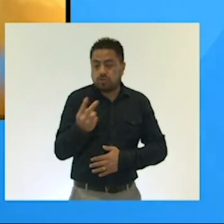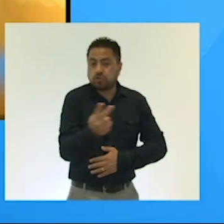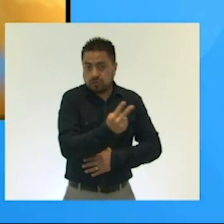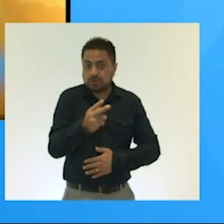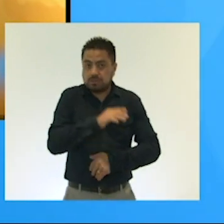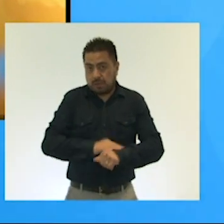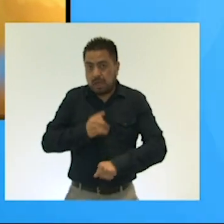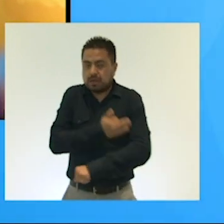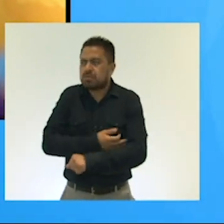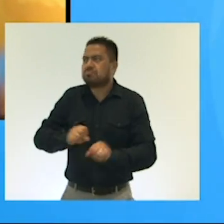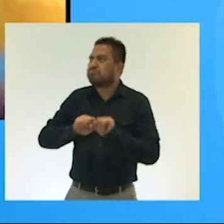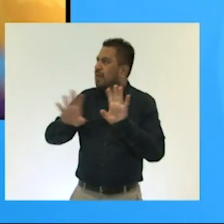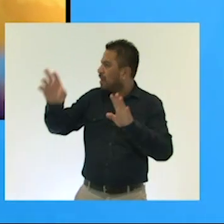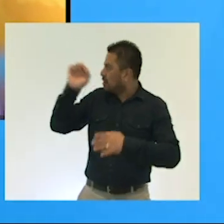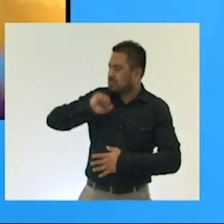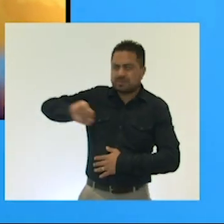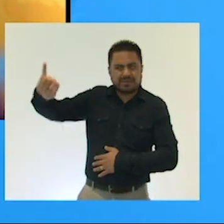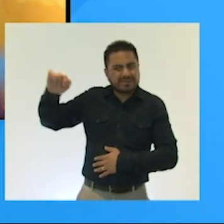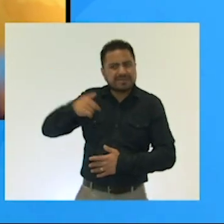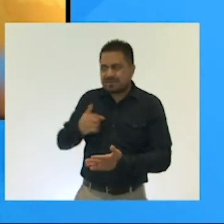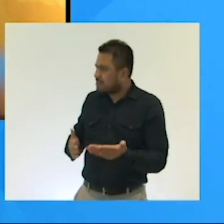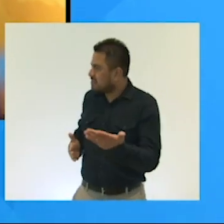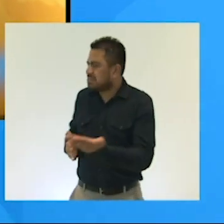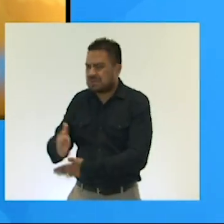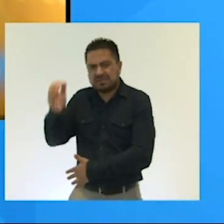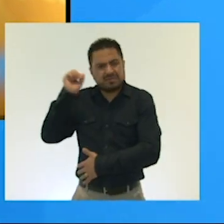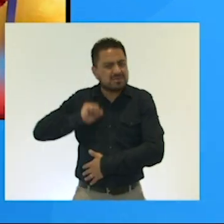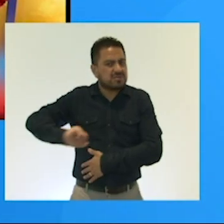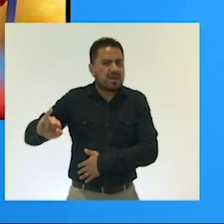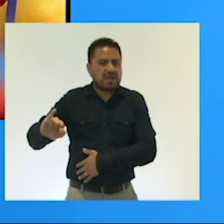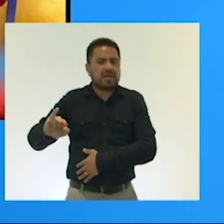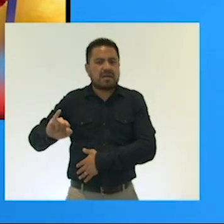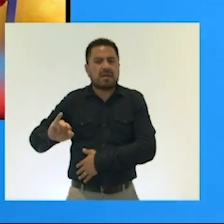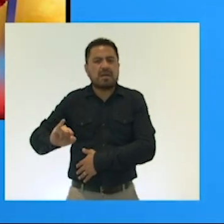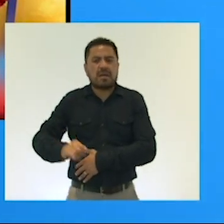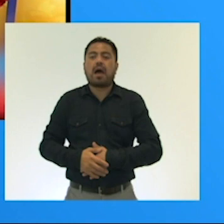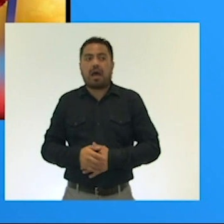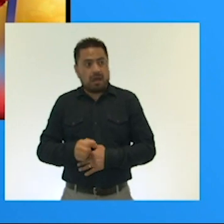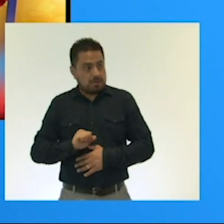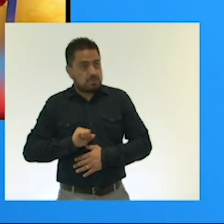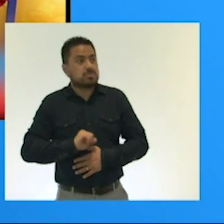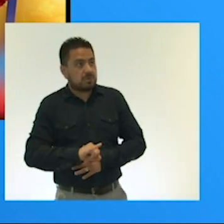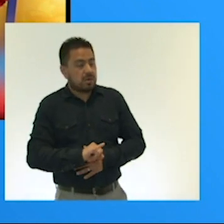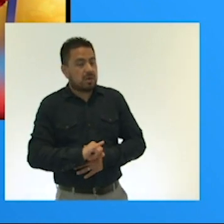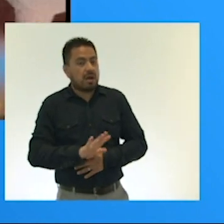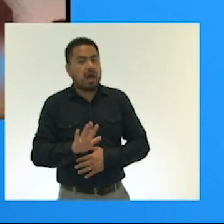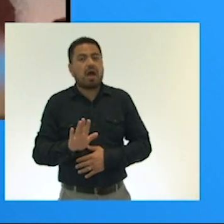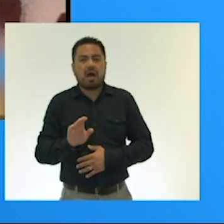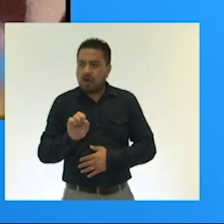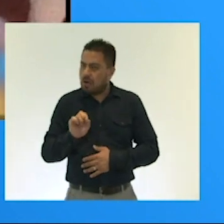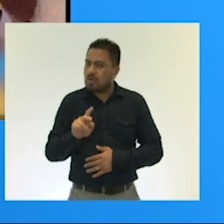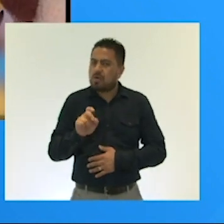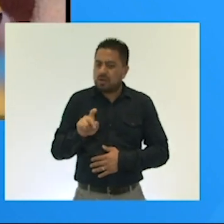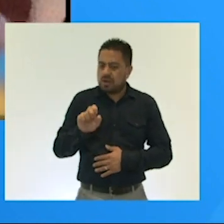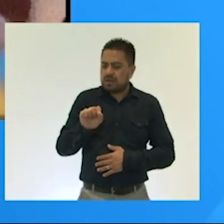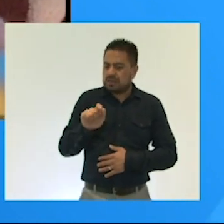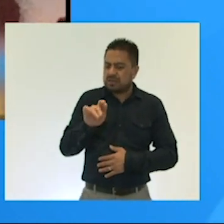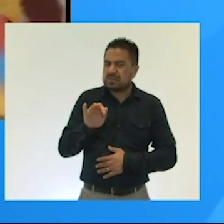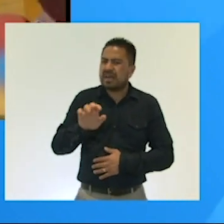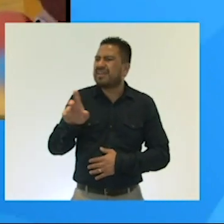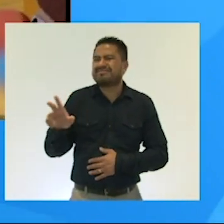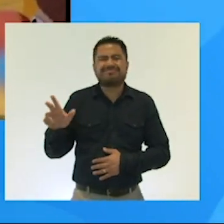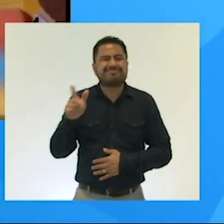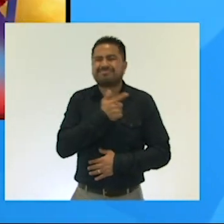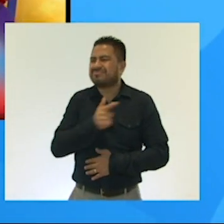¡Ay, claro que sí, señora! No faltaríamos por nada del mundo. ¿Ah, sí? Pues a Staff no le gusta la música